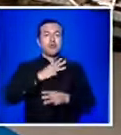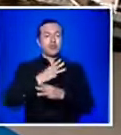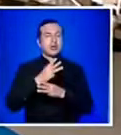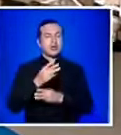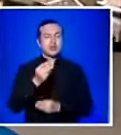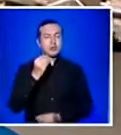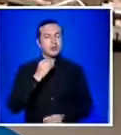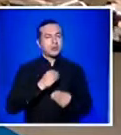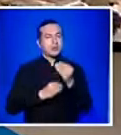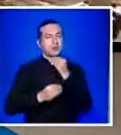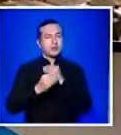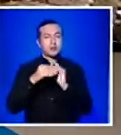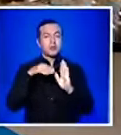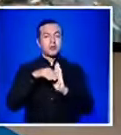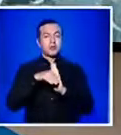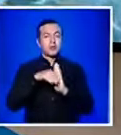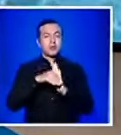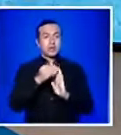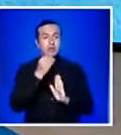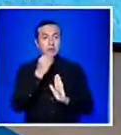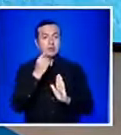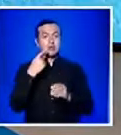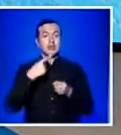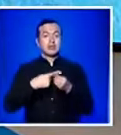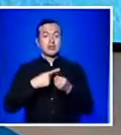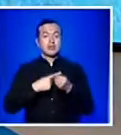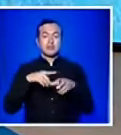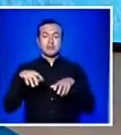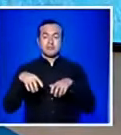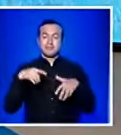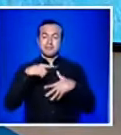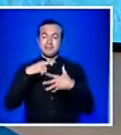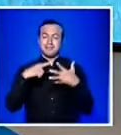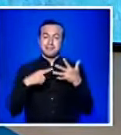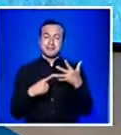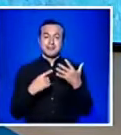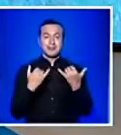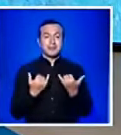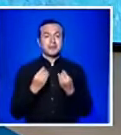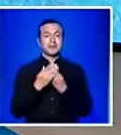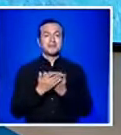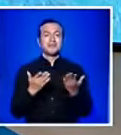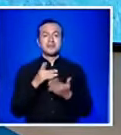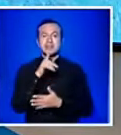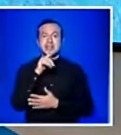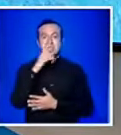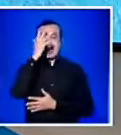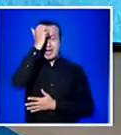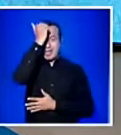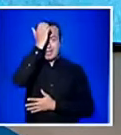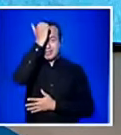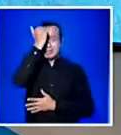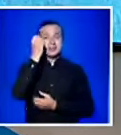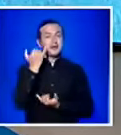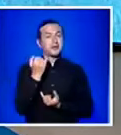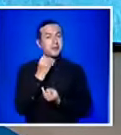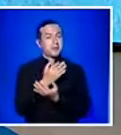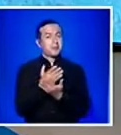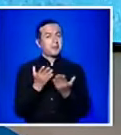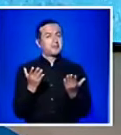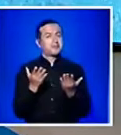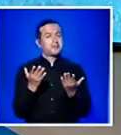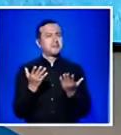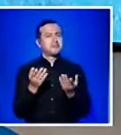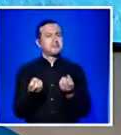Alimentación y el Banco de Alimentos en Quito tiene actividades por esta fecha. Por eso vamos con Alex Pila, que nos tiene la información y va a